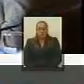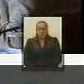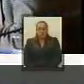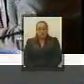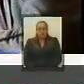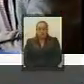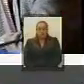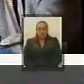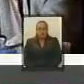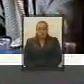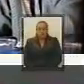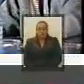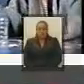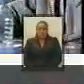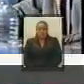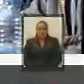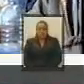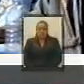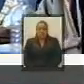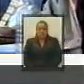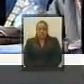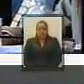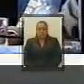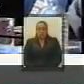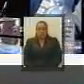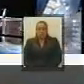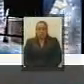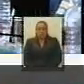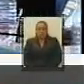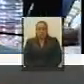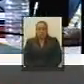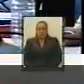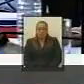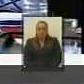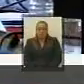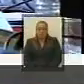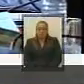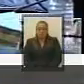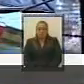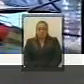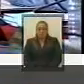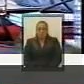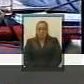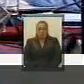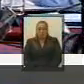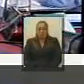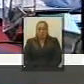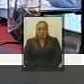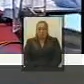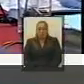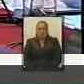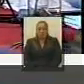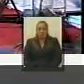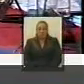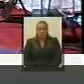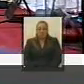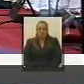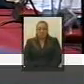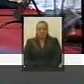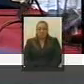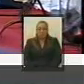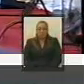Para una interrupción, la señora Sacieta. ¿Cuánta razón tiene el colega que me